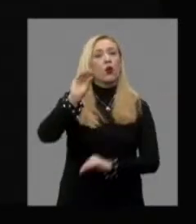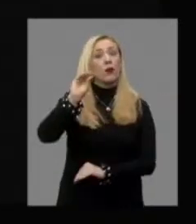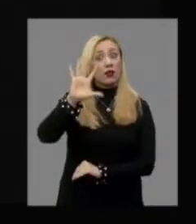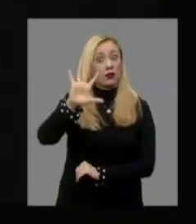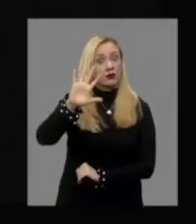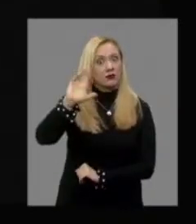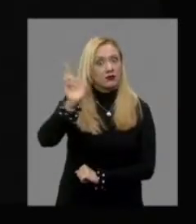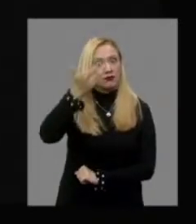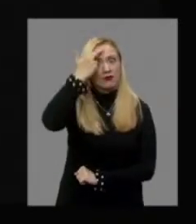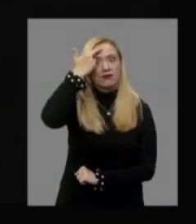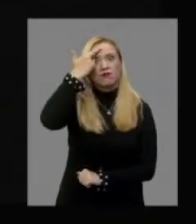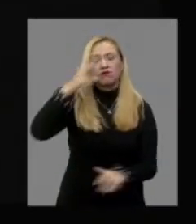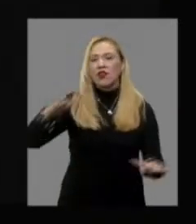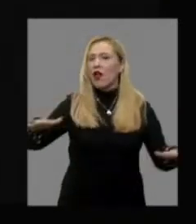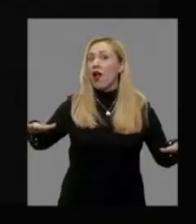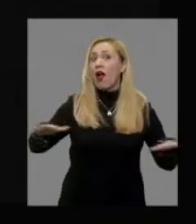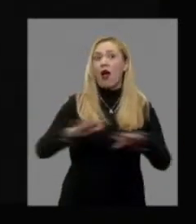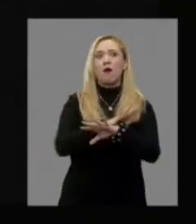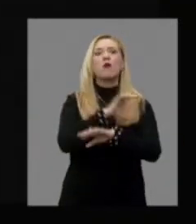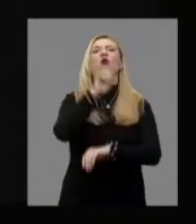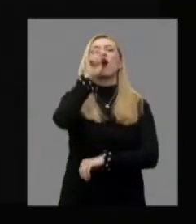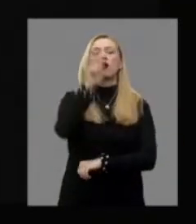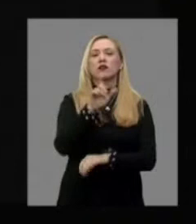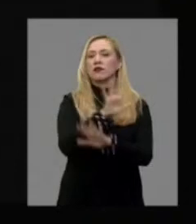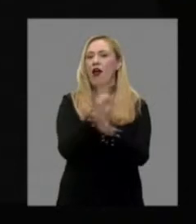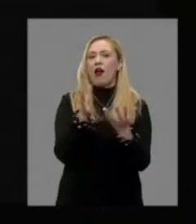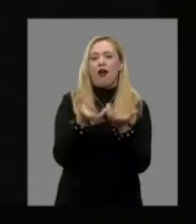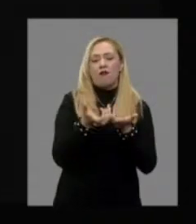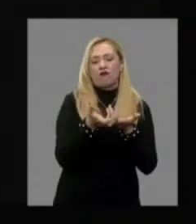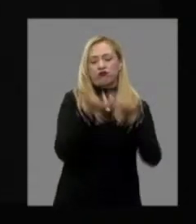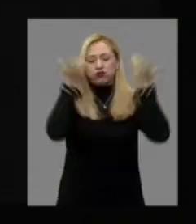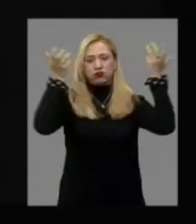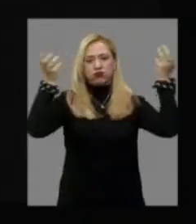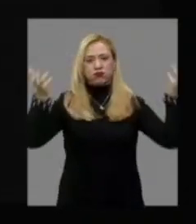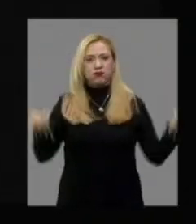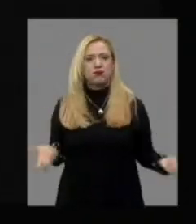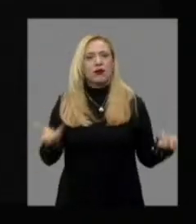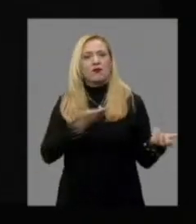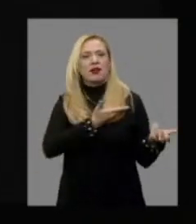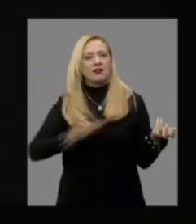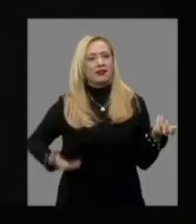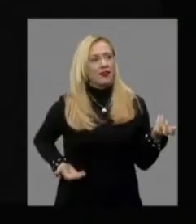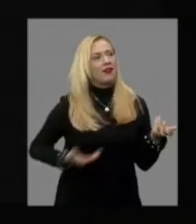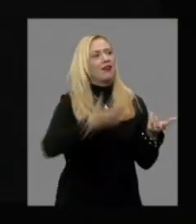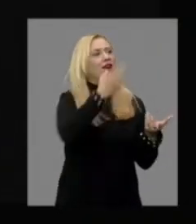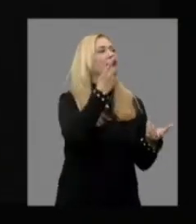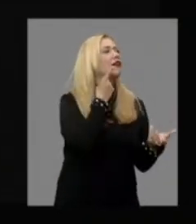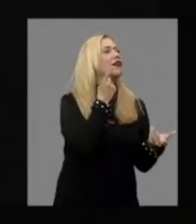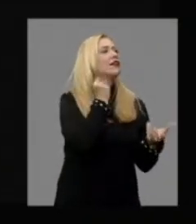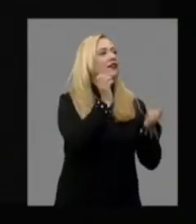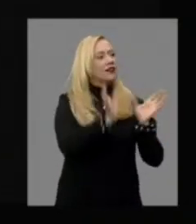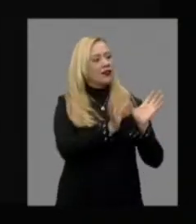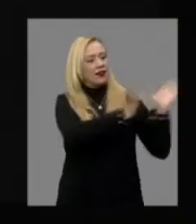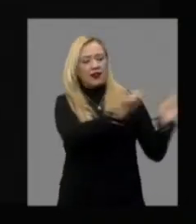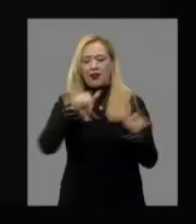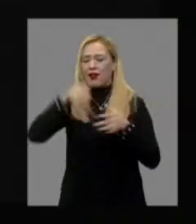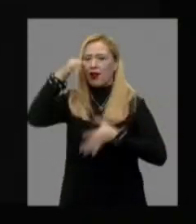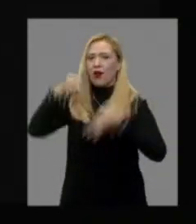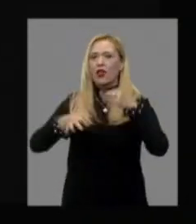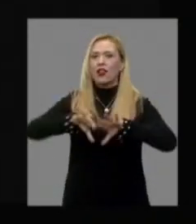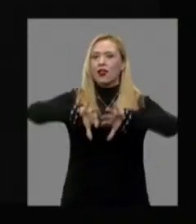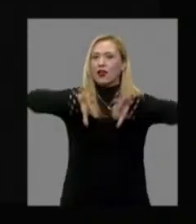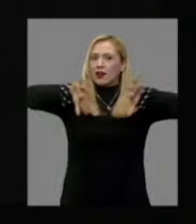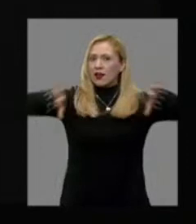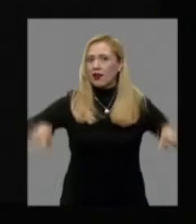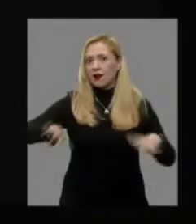que consolidó la división de poderes en el país. ¿En qué medida consideran ustedes que a partir de la reforma de